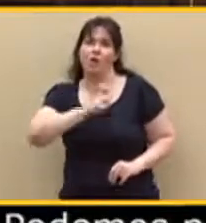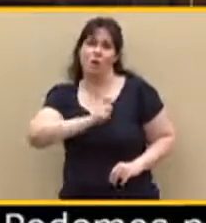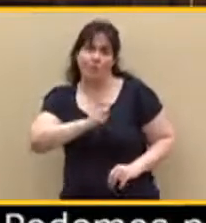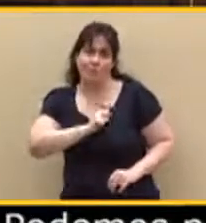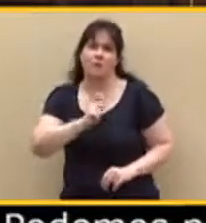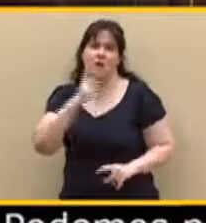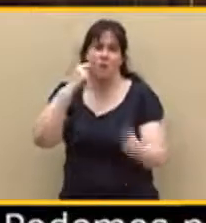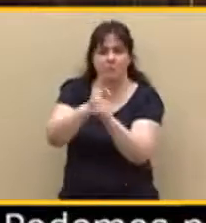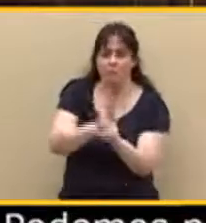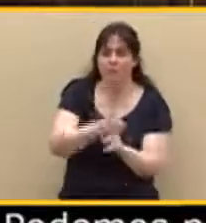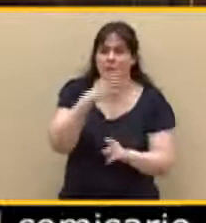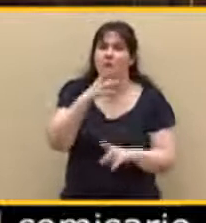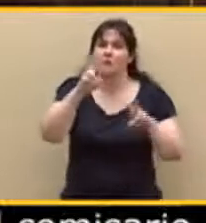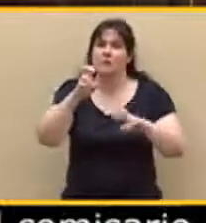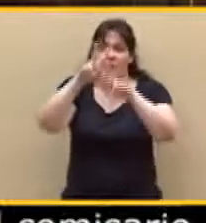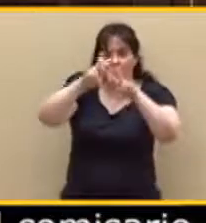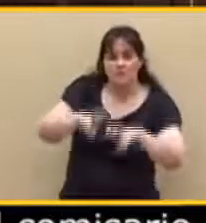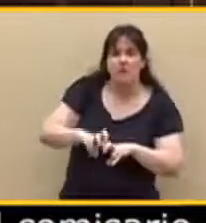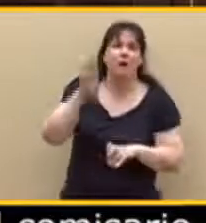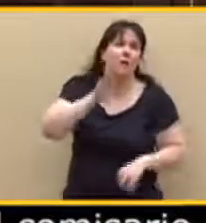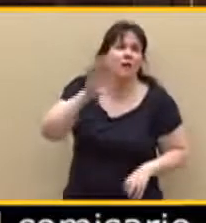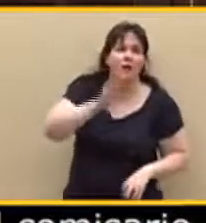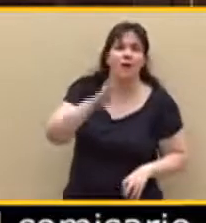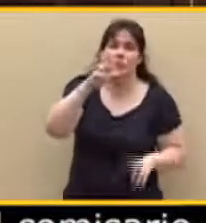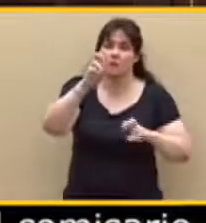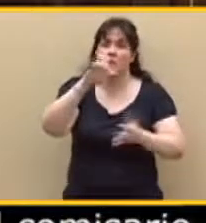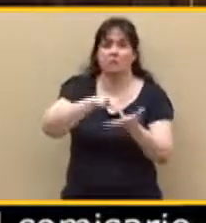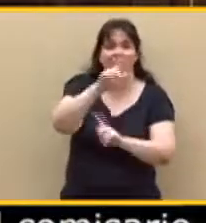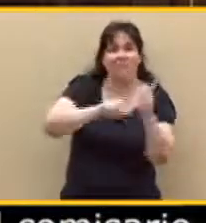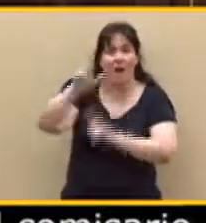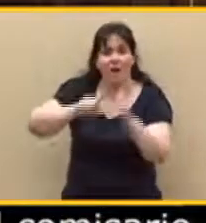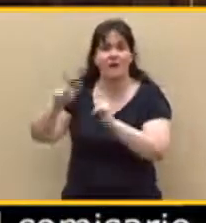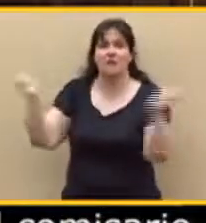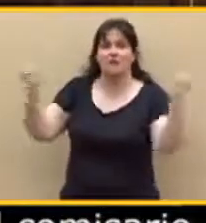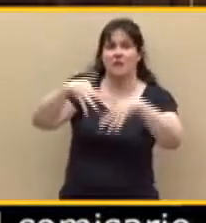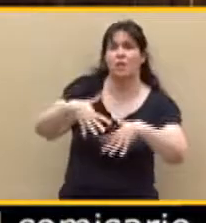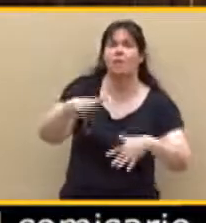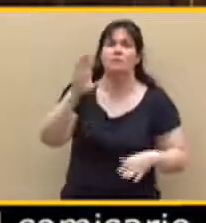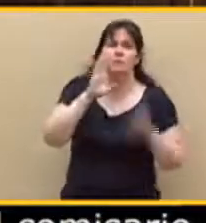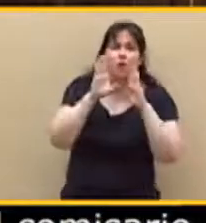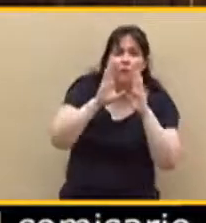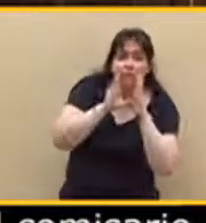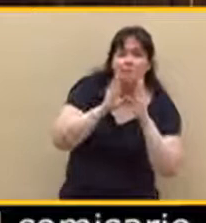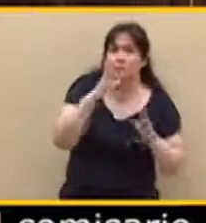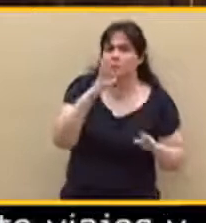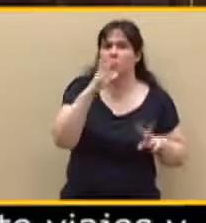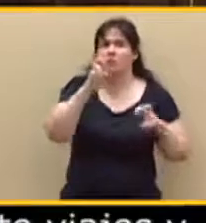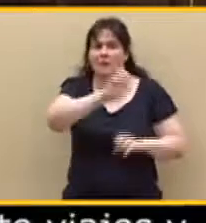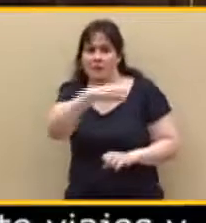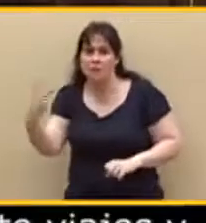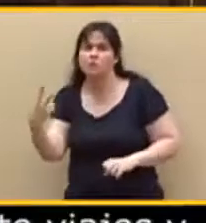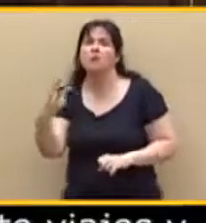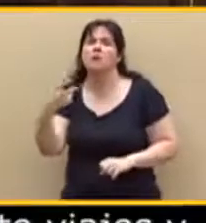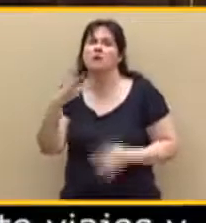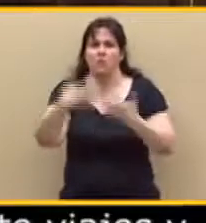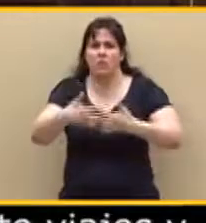con la investigación irregular mediante viajes y encuentros con supuestos confidentes. Y el resultado de esta operación irregular fue un falso documento